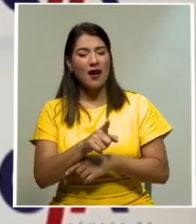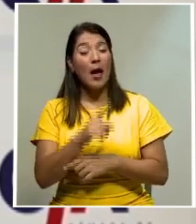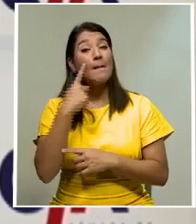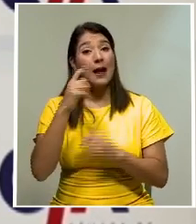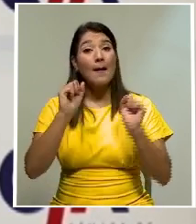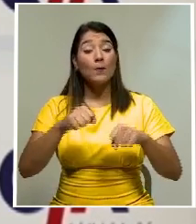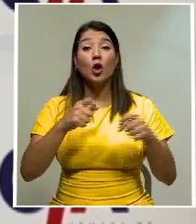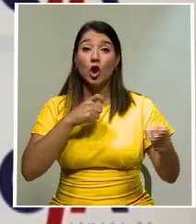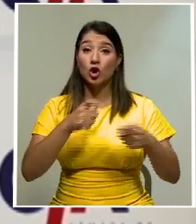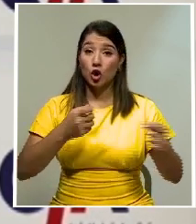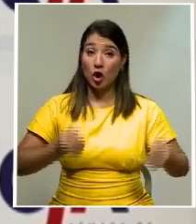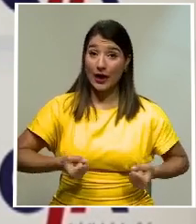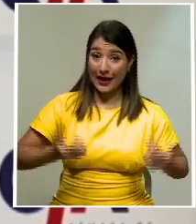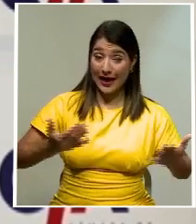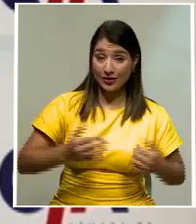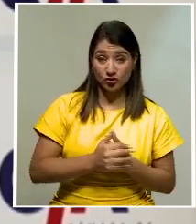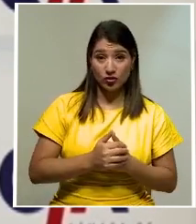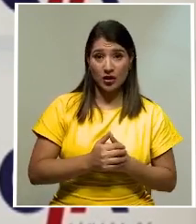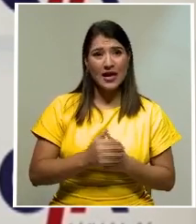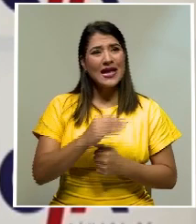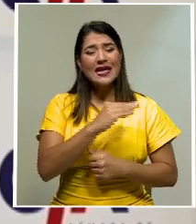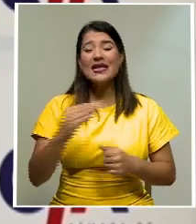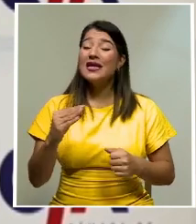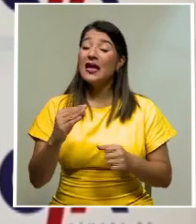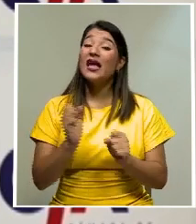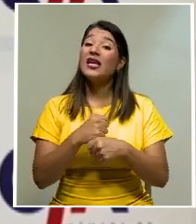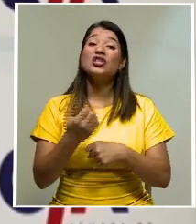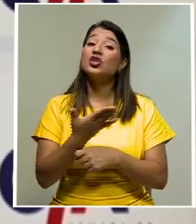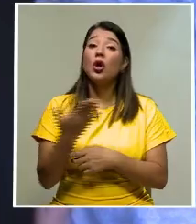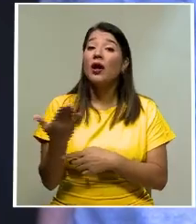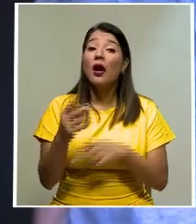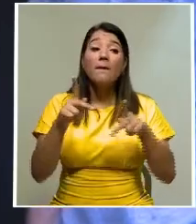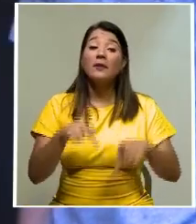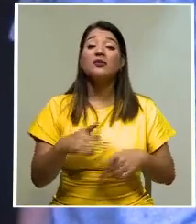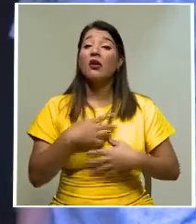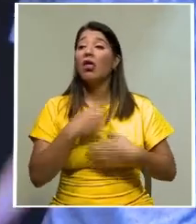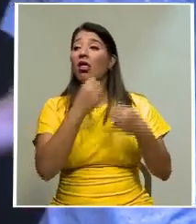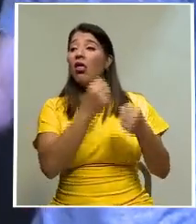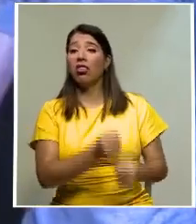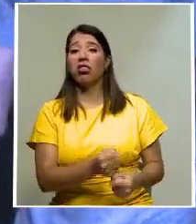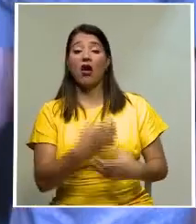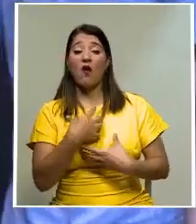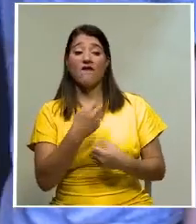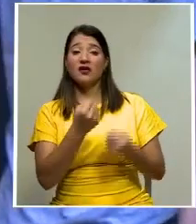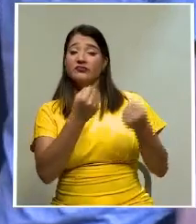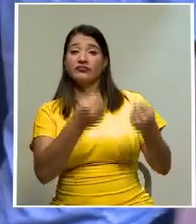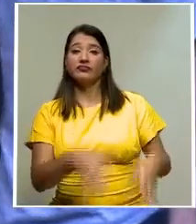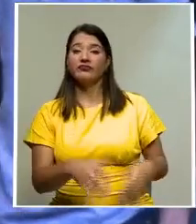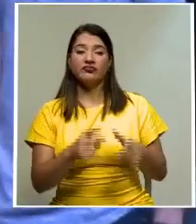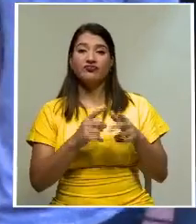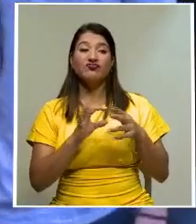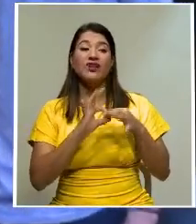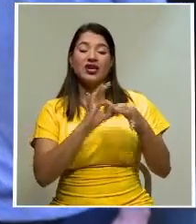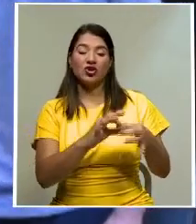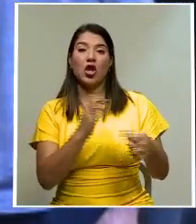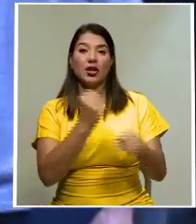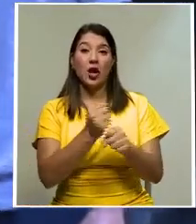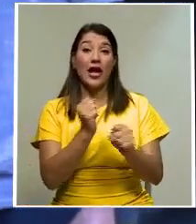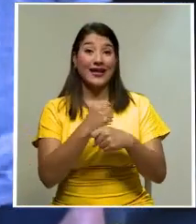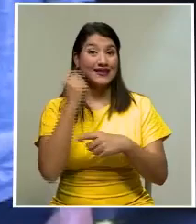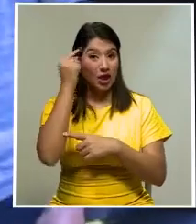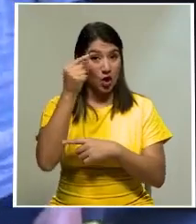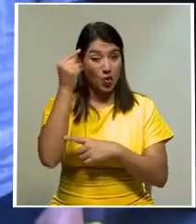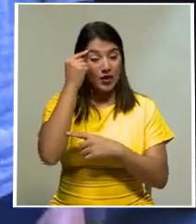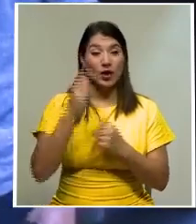controlar el gasto y provocó una caída en la confianza y la valoración de los industriales sobre la gestión del gobierno en esta materia.